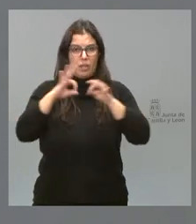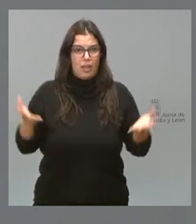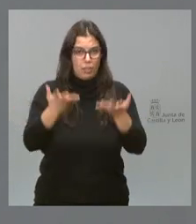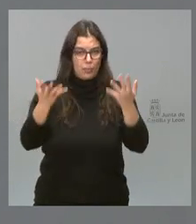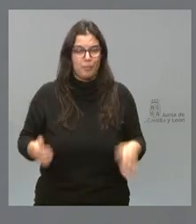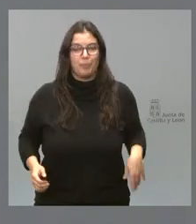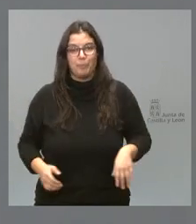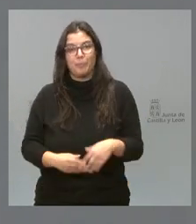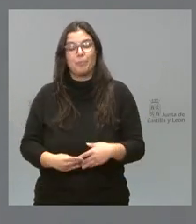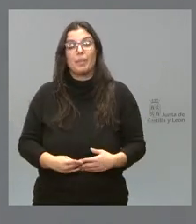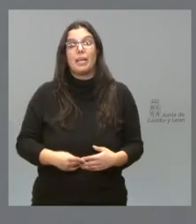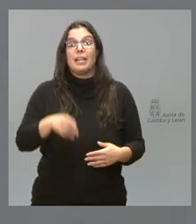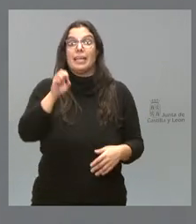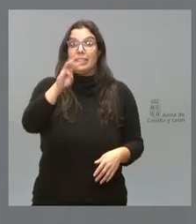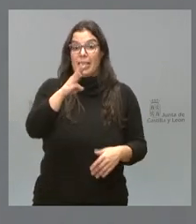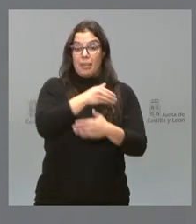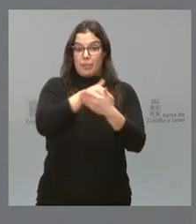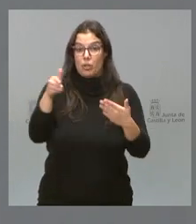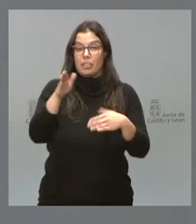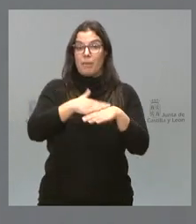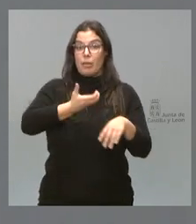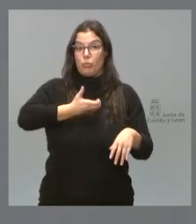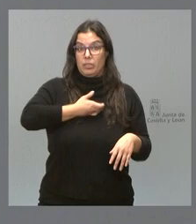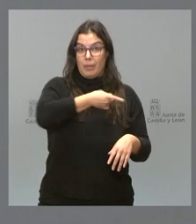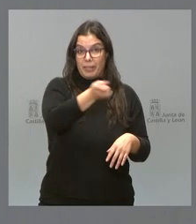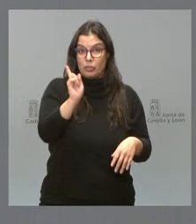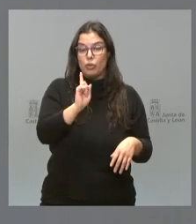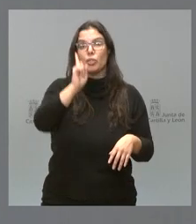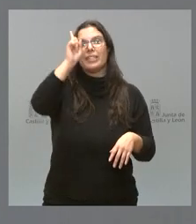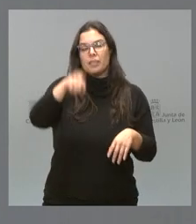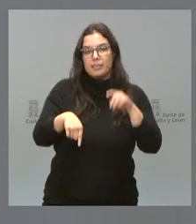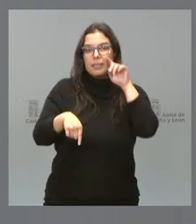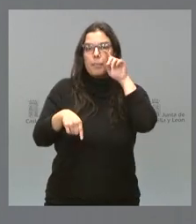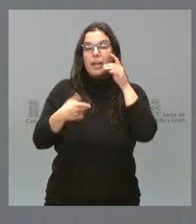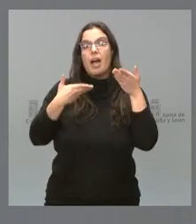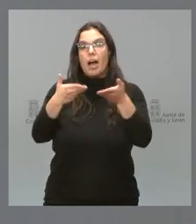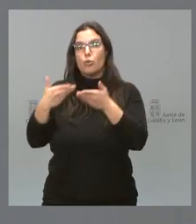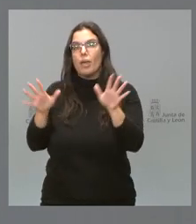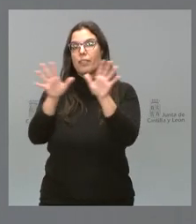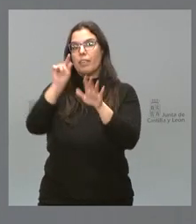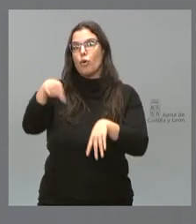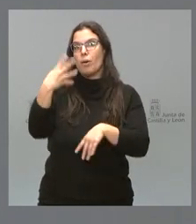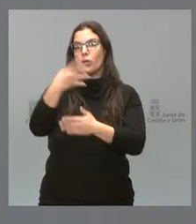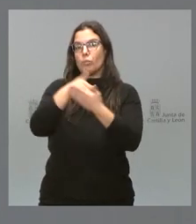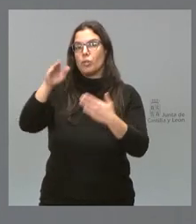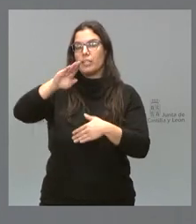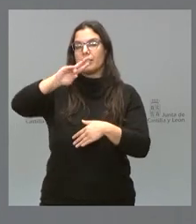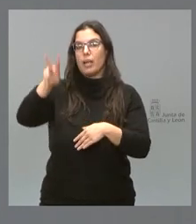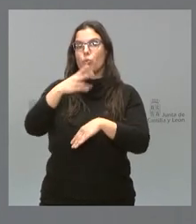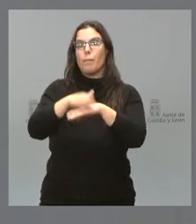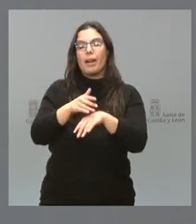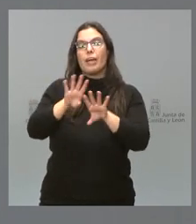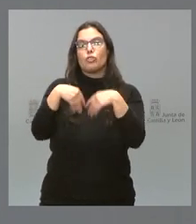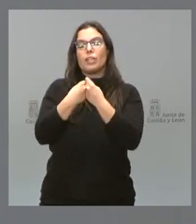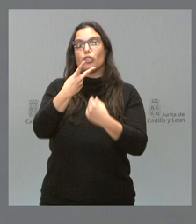esta actuación de 13 millones a favor de los ayuntamientos acompaña un conjunto de ayudas de 10,4 millones de euros para un total de